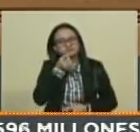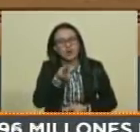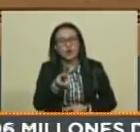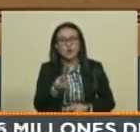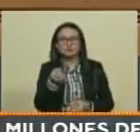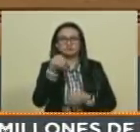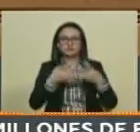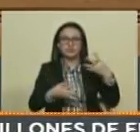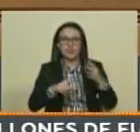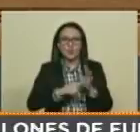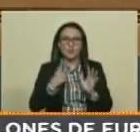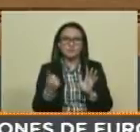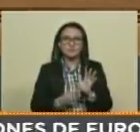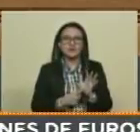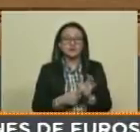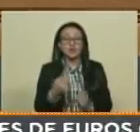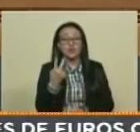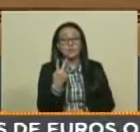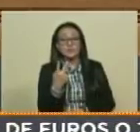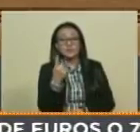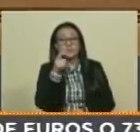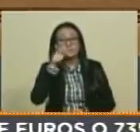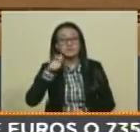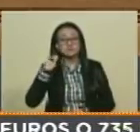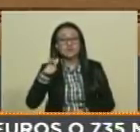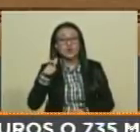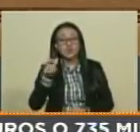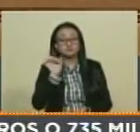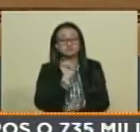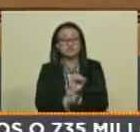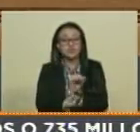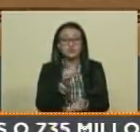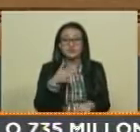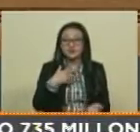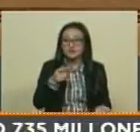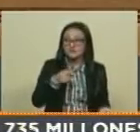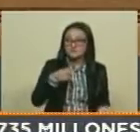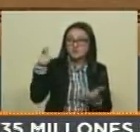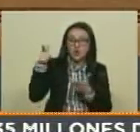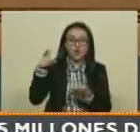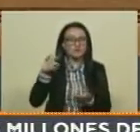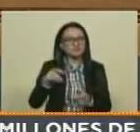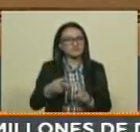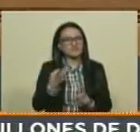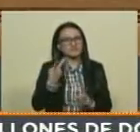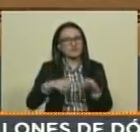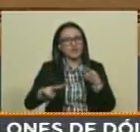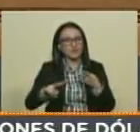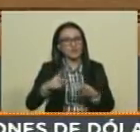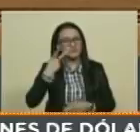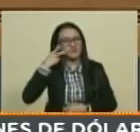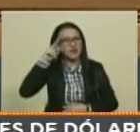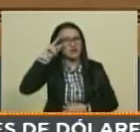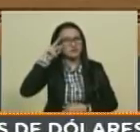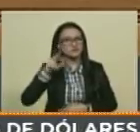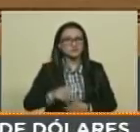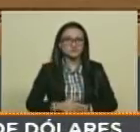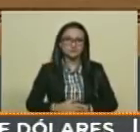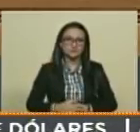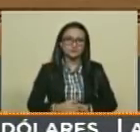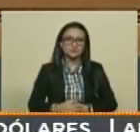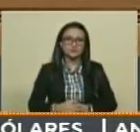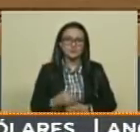personas detenidas por el fraude importador con las divisas de Cadivis en COEX, y 21 órdenes de aprehensión